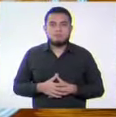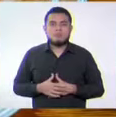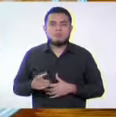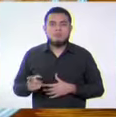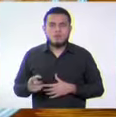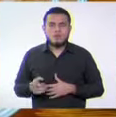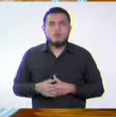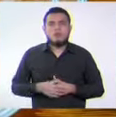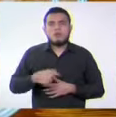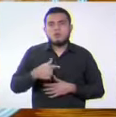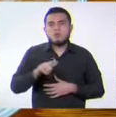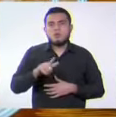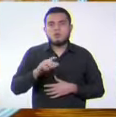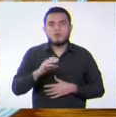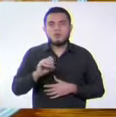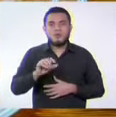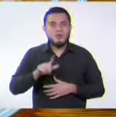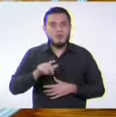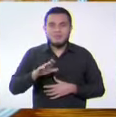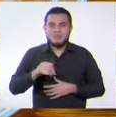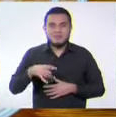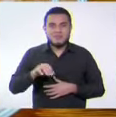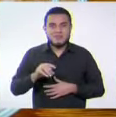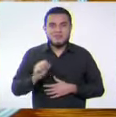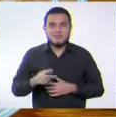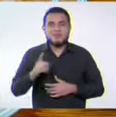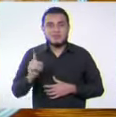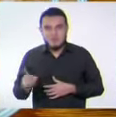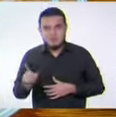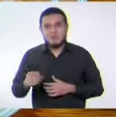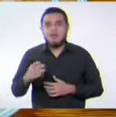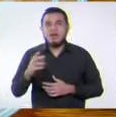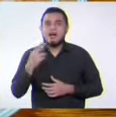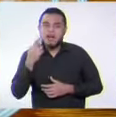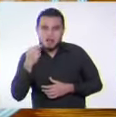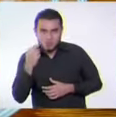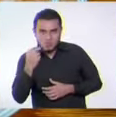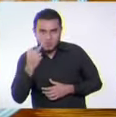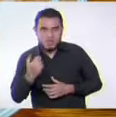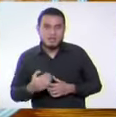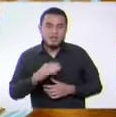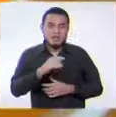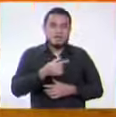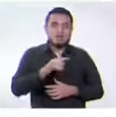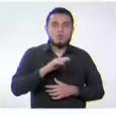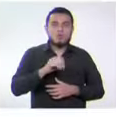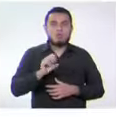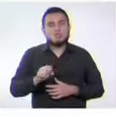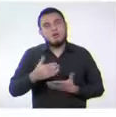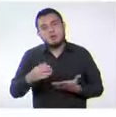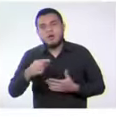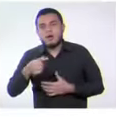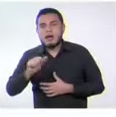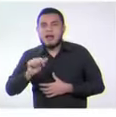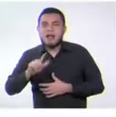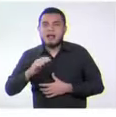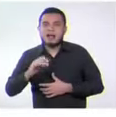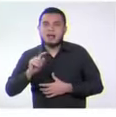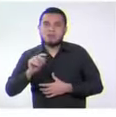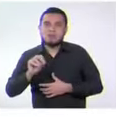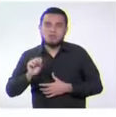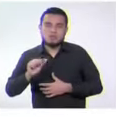son glucolípidos, o sea, lípidos con una unidad de azúcar, ya sea de glucosa o galactosa. Los lípidos